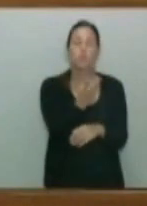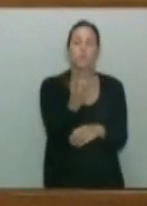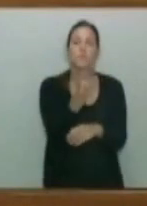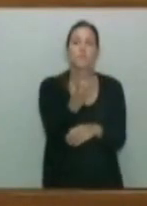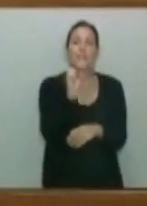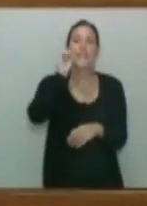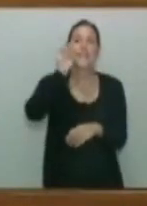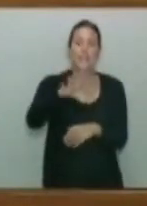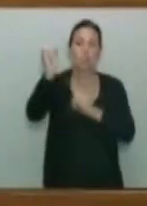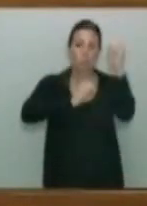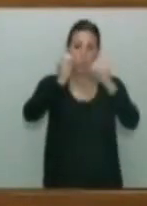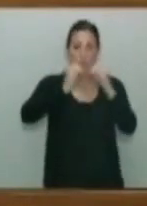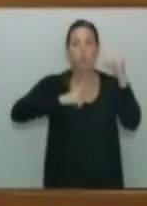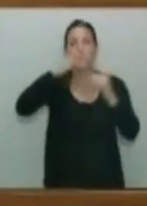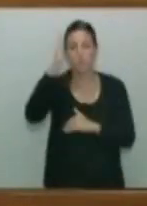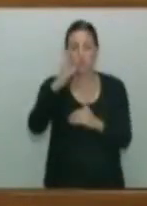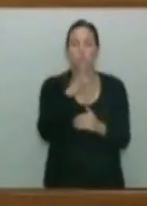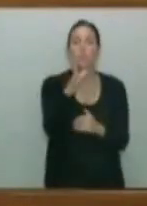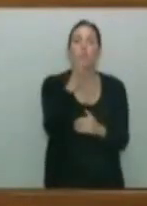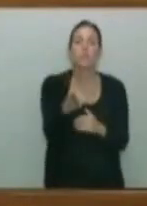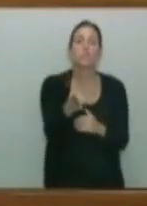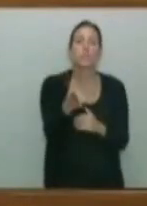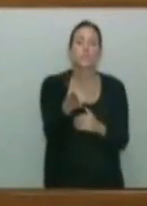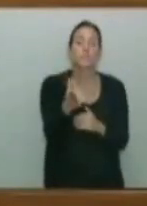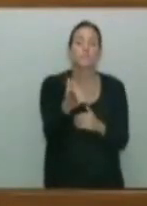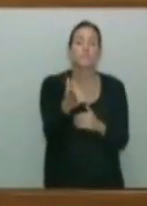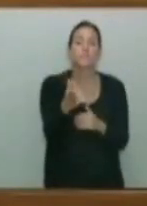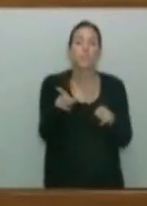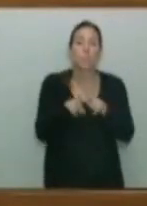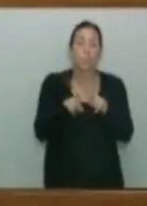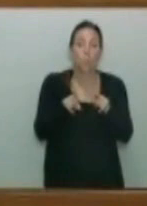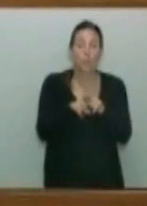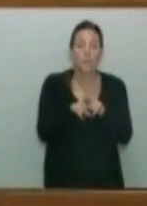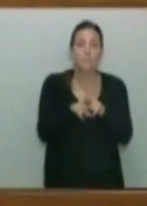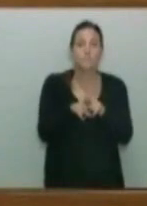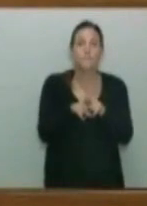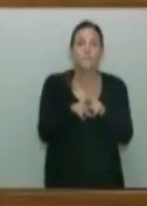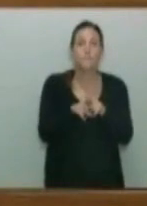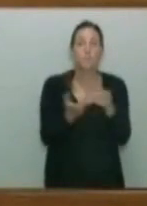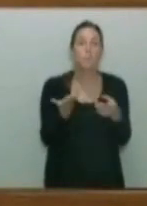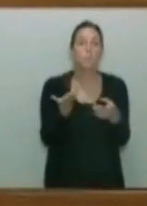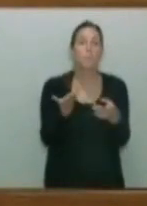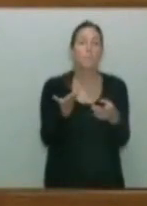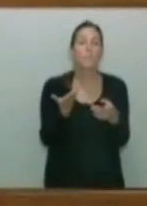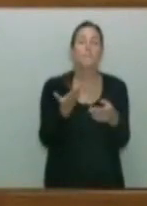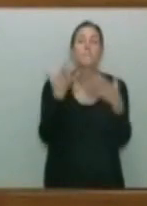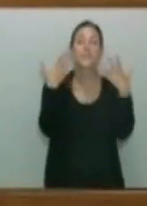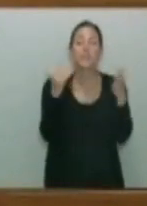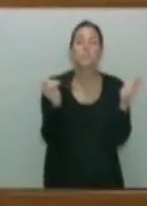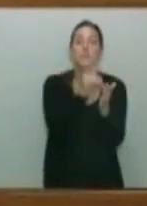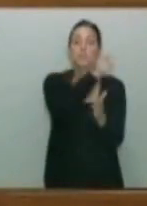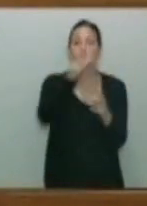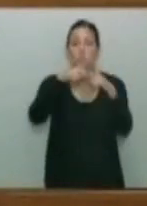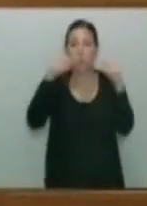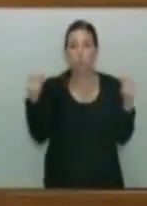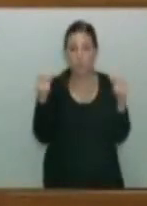el 15%. Y, por lo tanto, estamos dejando fuera de representación a votos a más de 10.000 asturianos que legítimamente